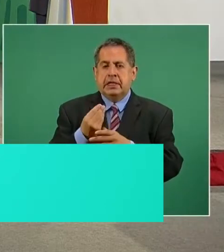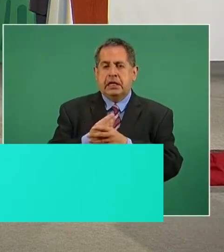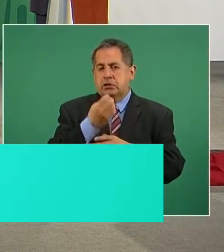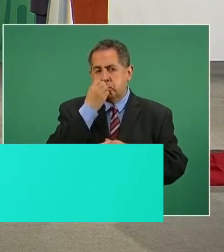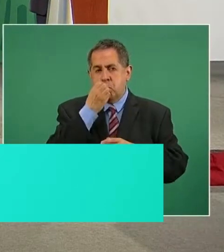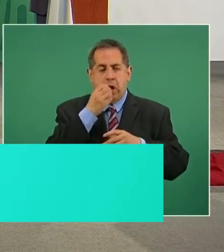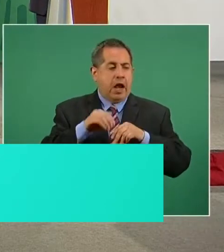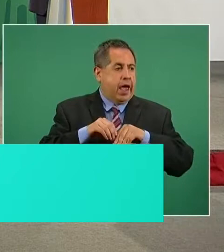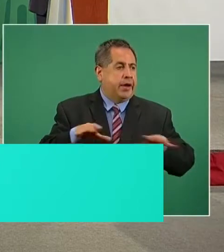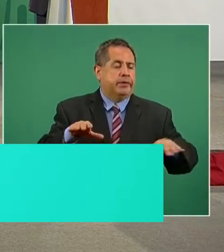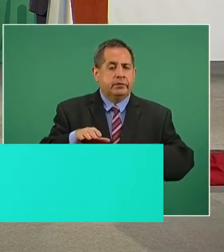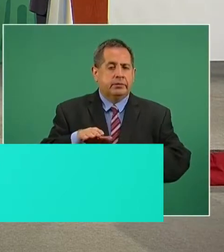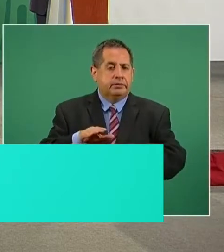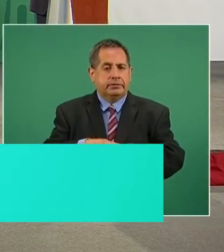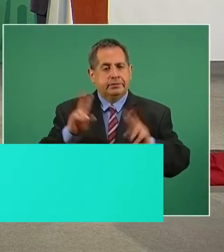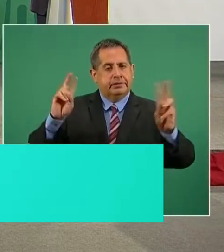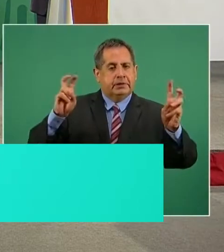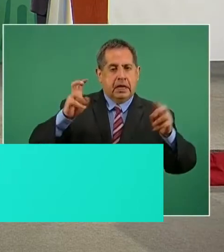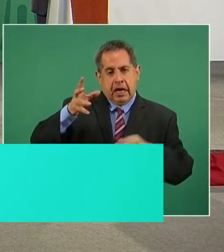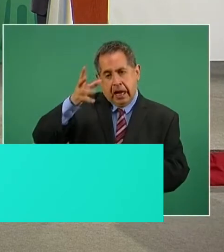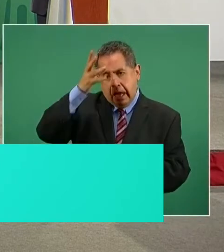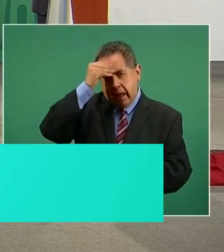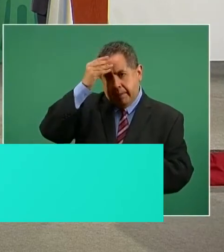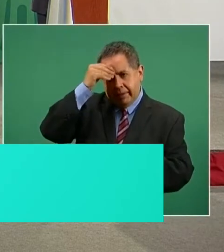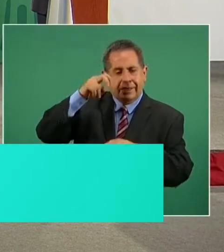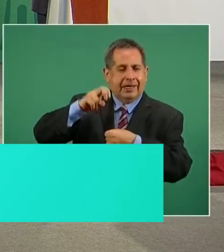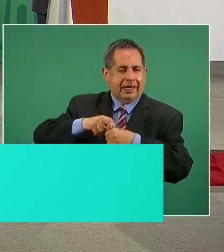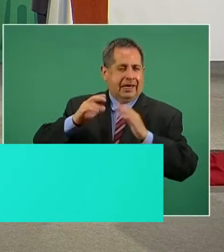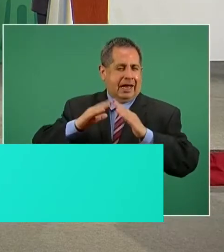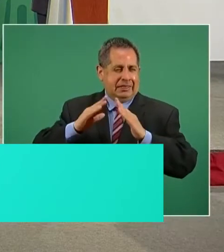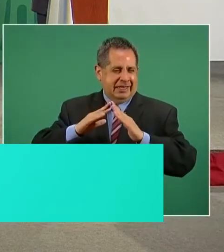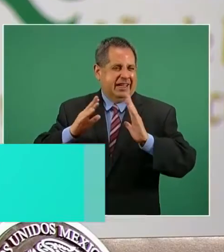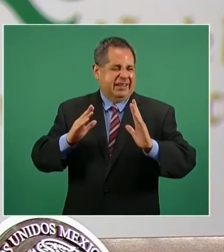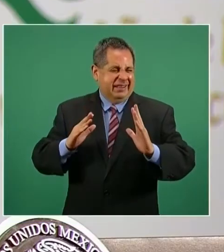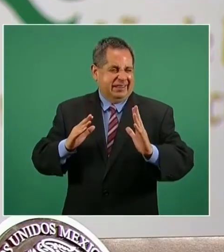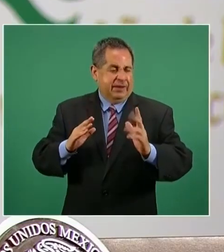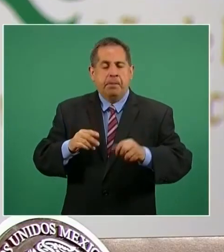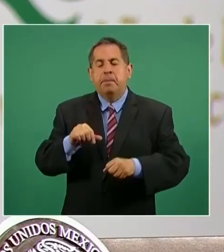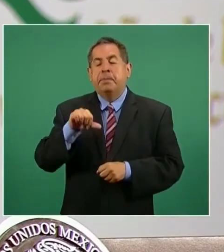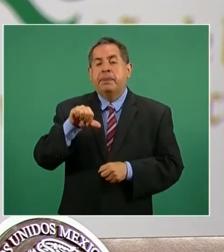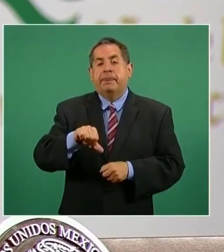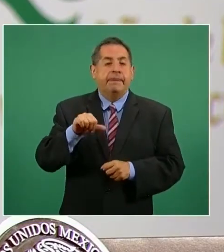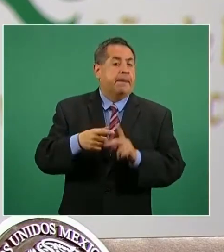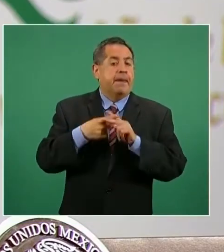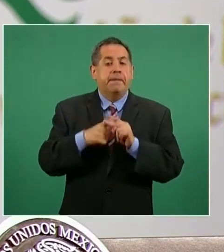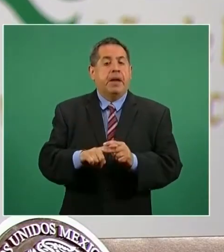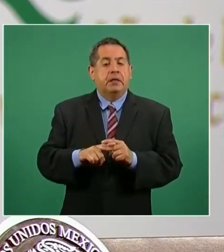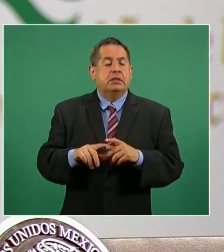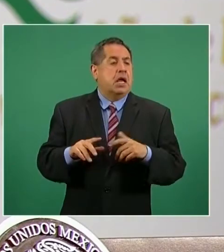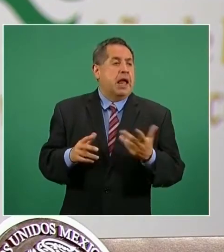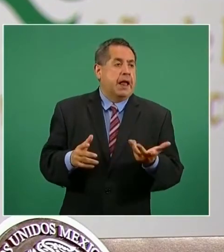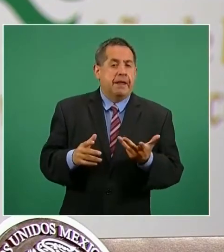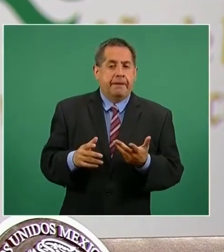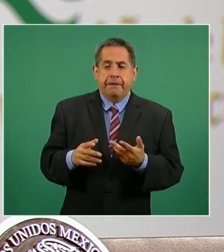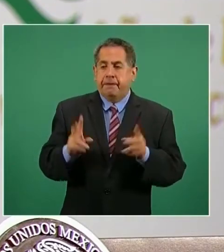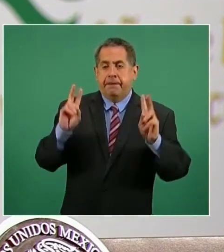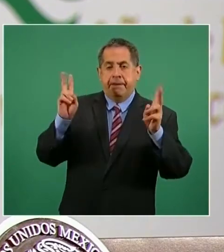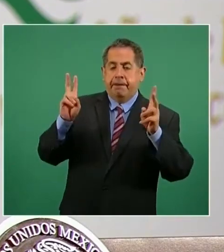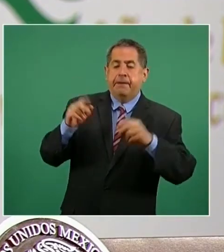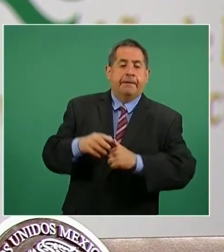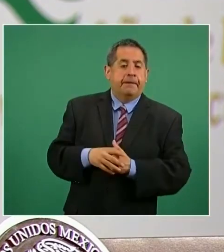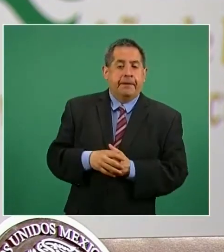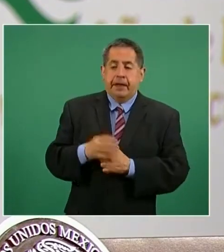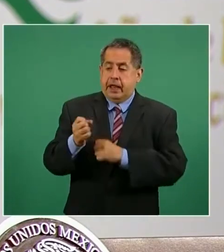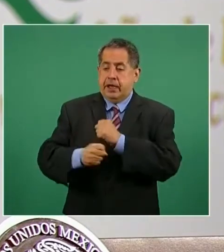en Aprende en Casa, se reinician como parte del ciclo escolar